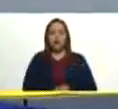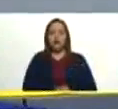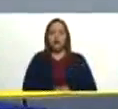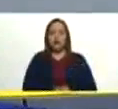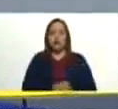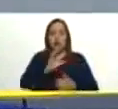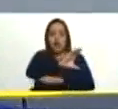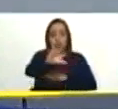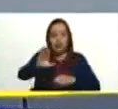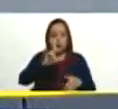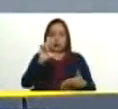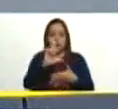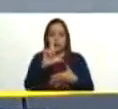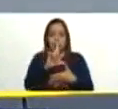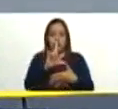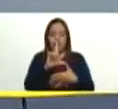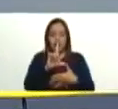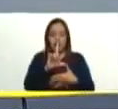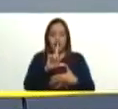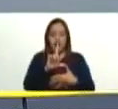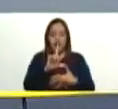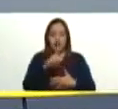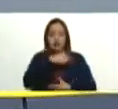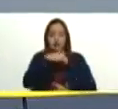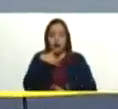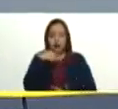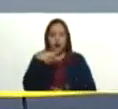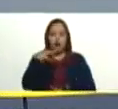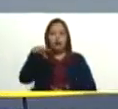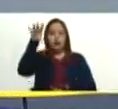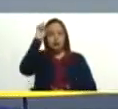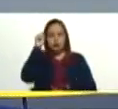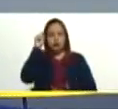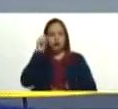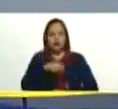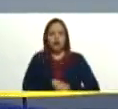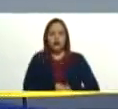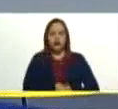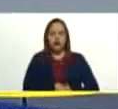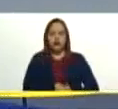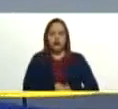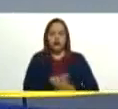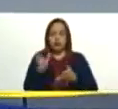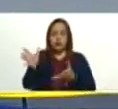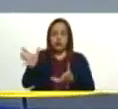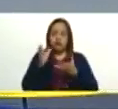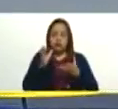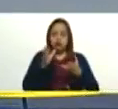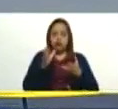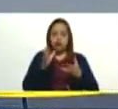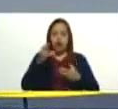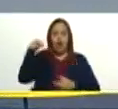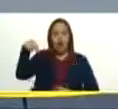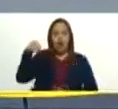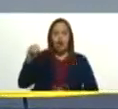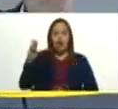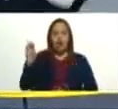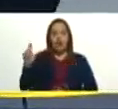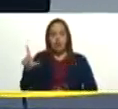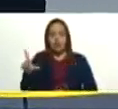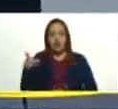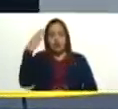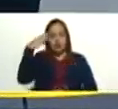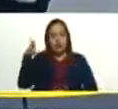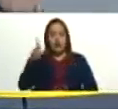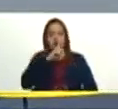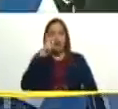del Caribe y América Latina y nuestro imaginario, un premio Nobel de México, Octavio Paz, one of his famous